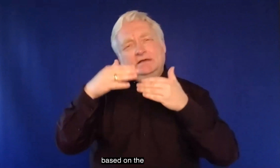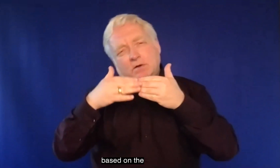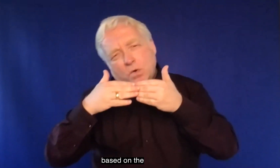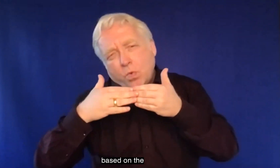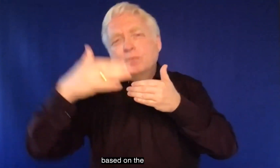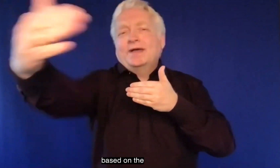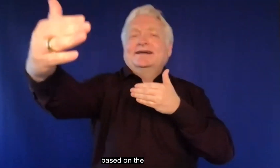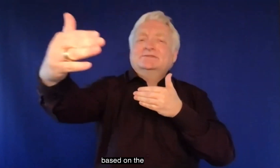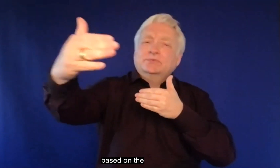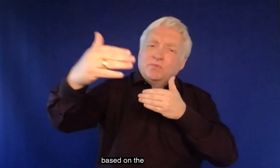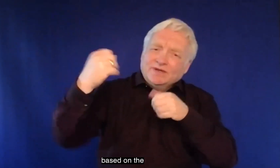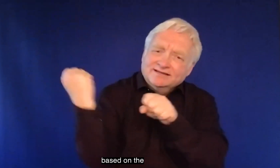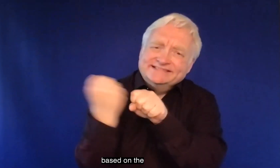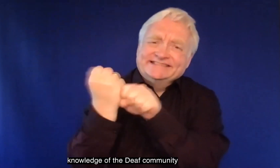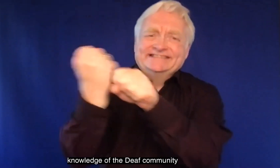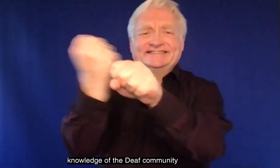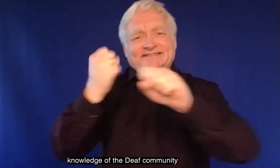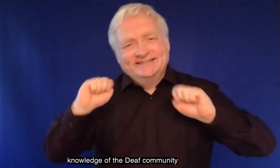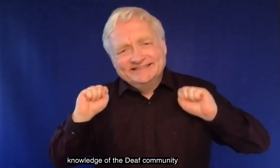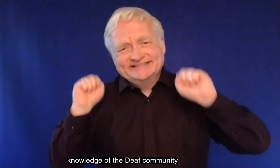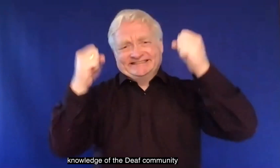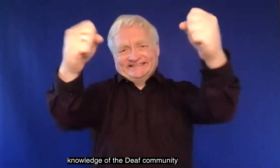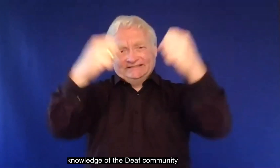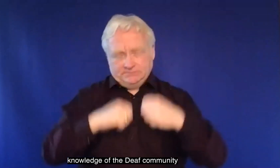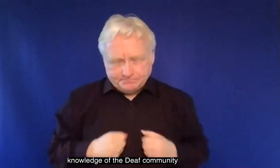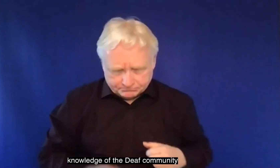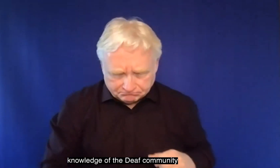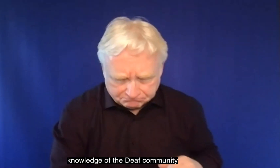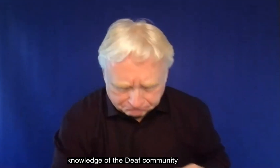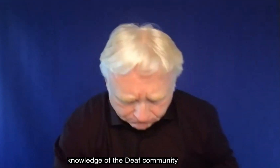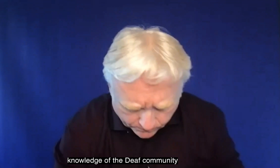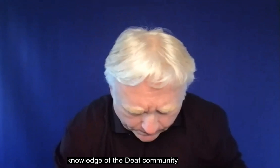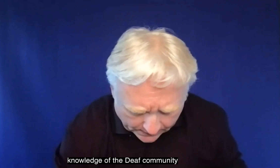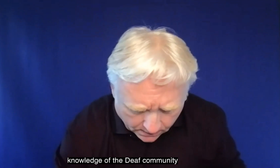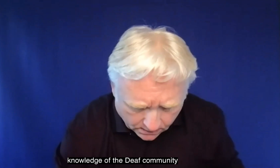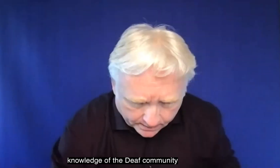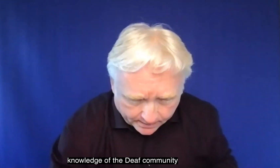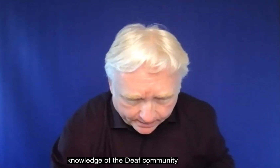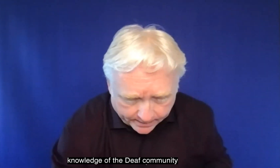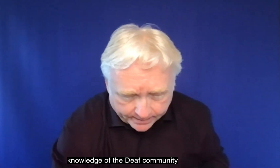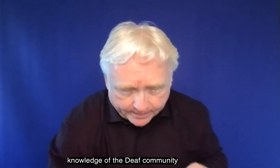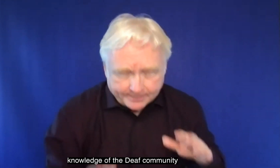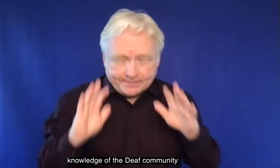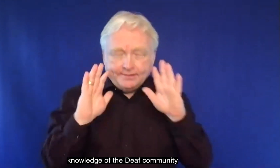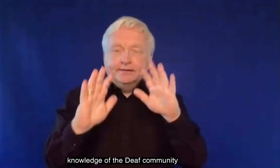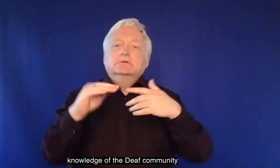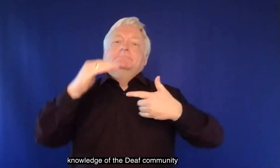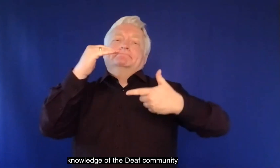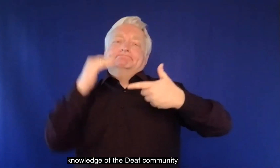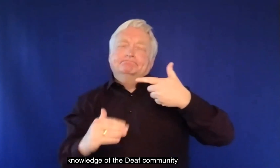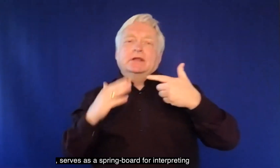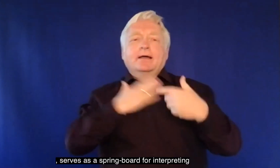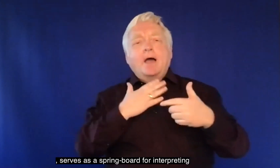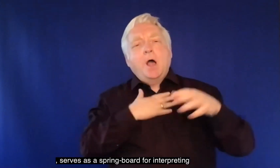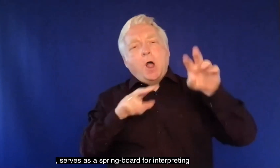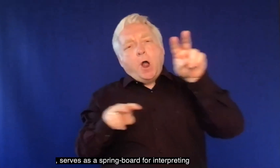llegar a tener esas destrezas como intérpretes. Por eso consideramos que la mejor estructura sería esa. Primero tener un grado en estudios sordos o